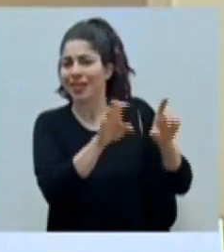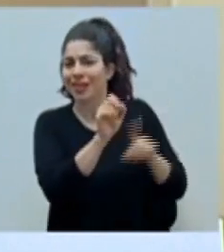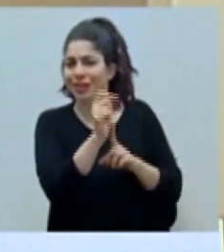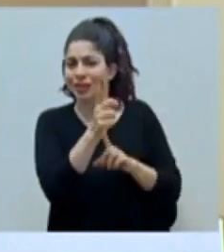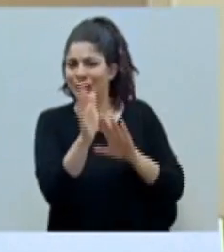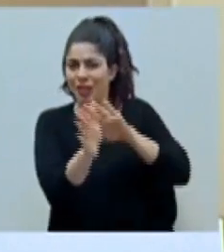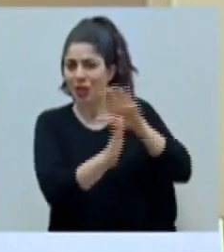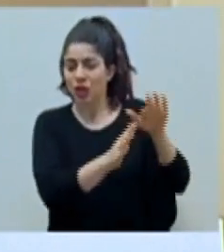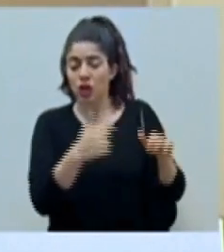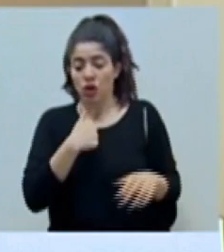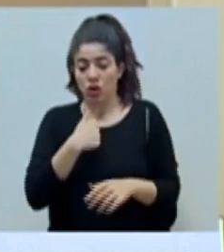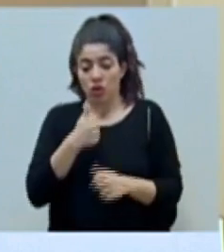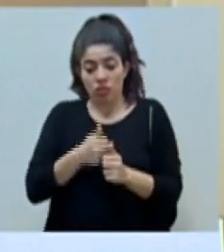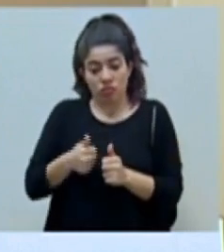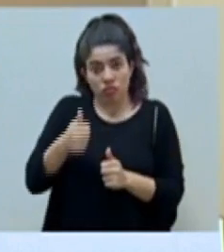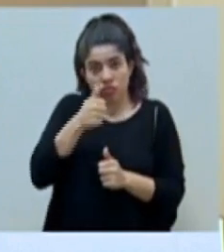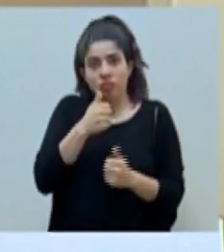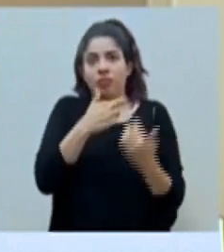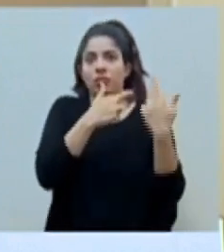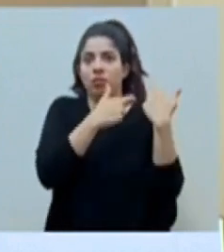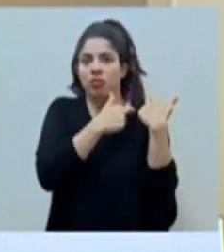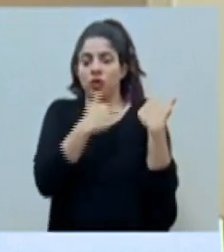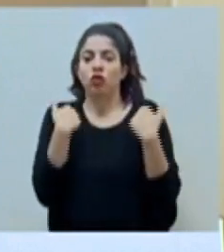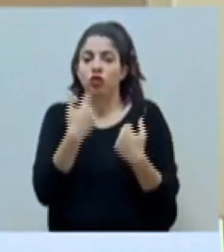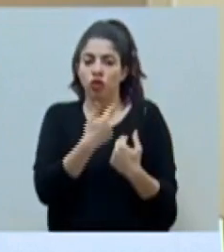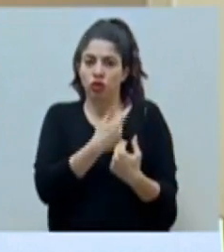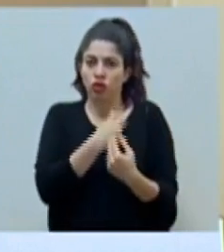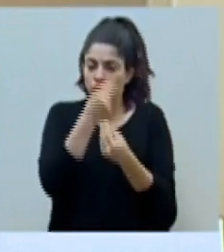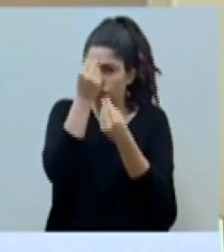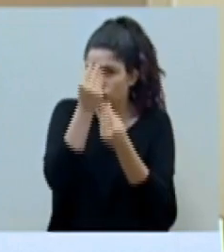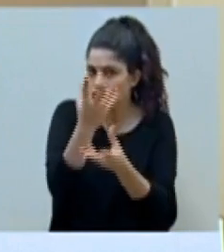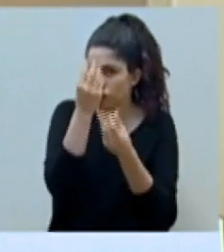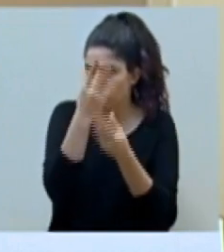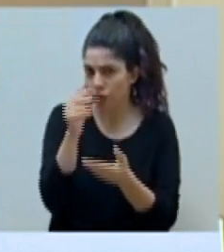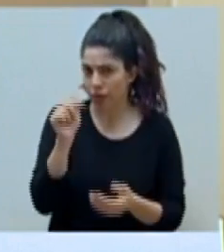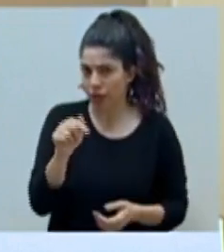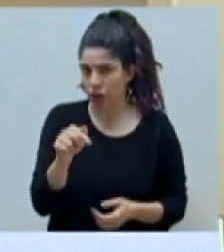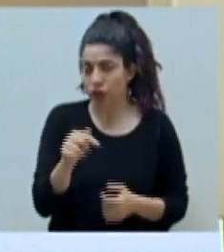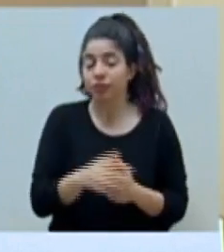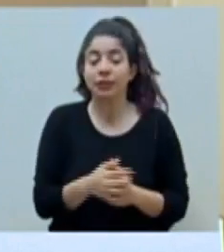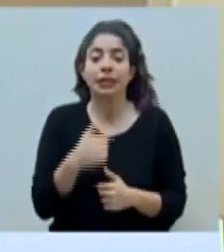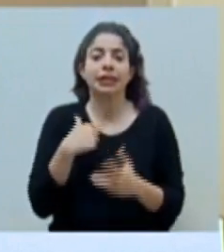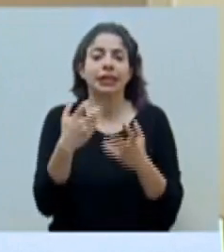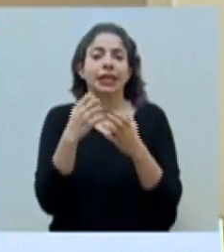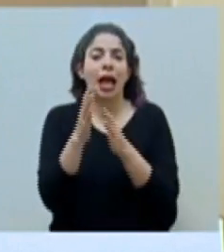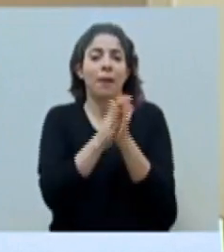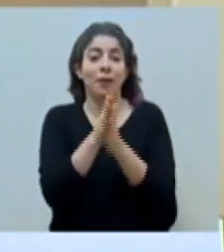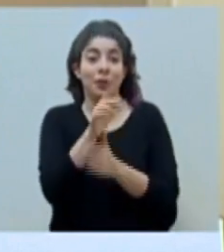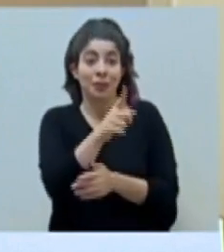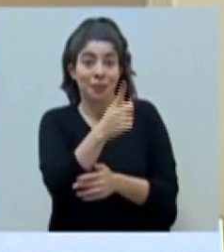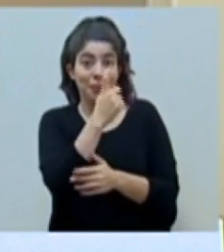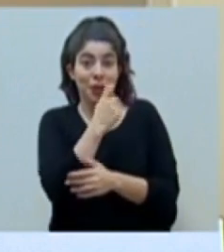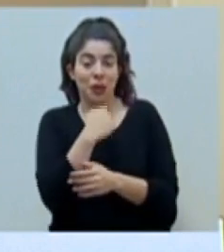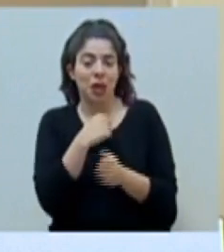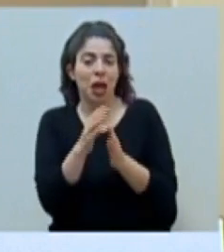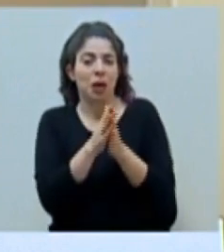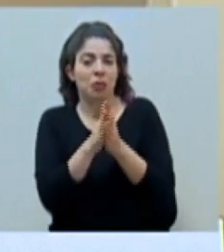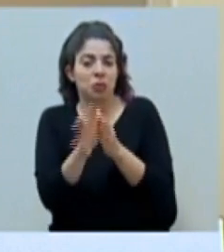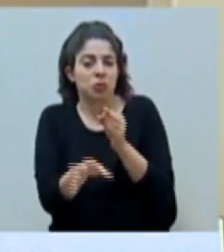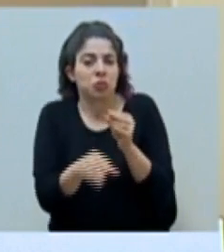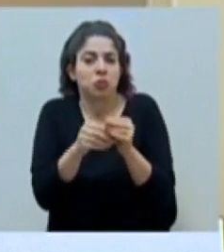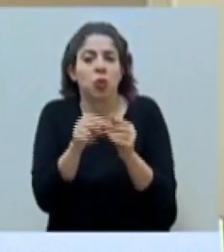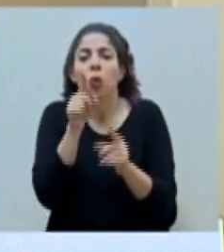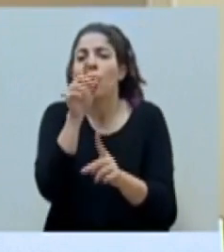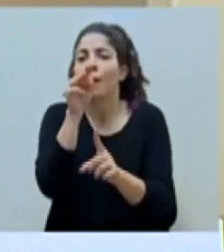que los jerarcas correspondientes estaremos dando la información. Yo quisiera aprovechar su consulta nada más para posicionar